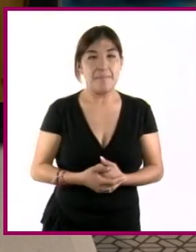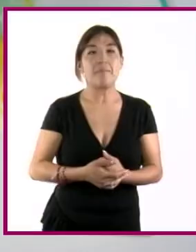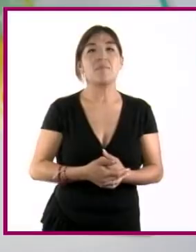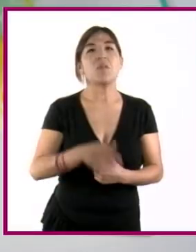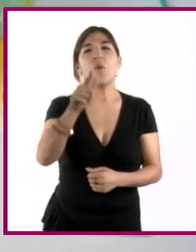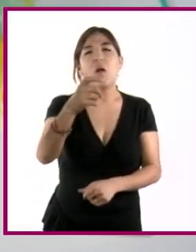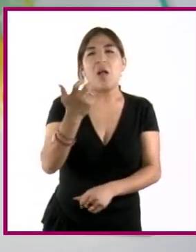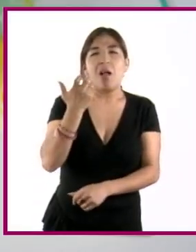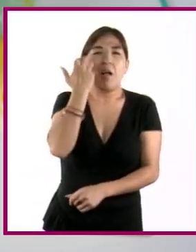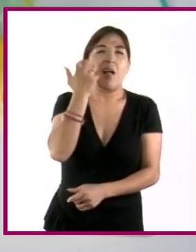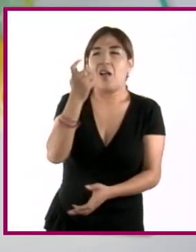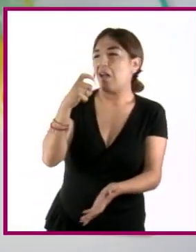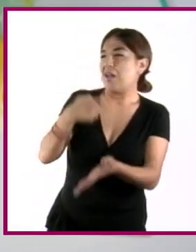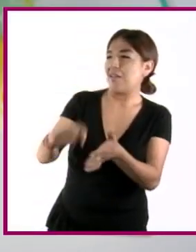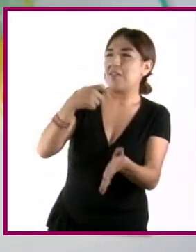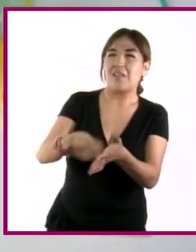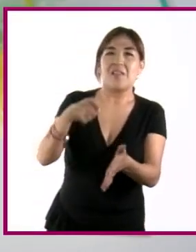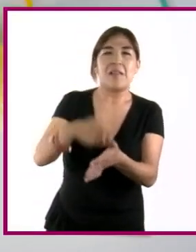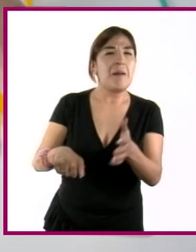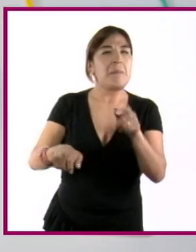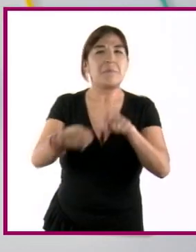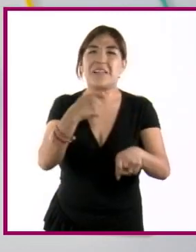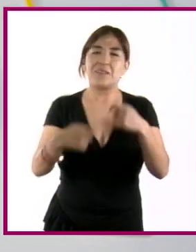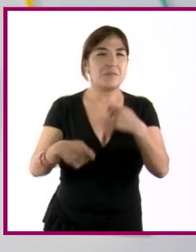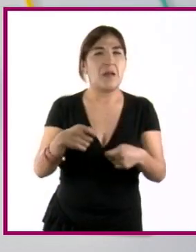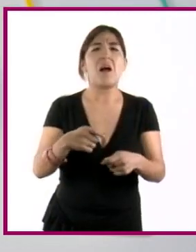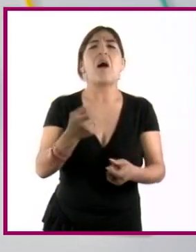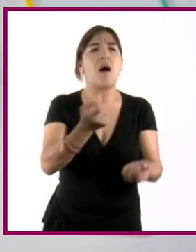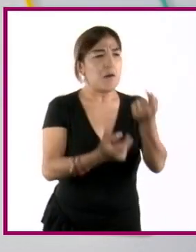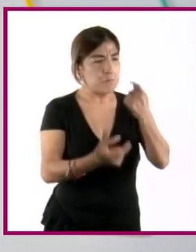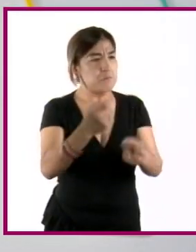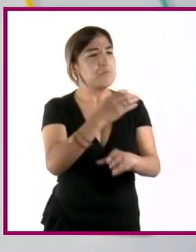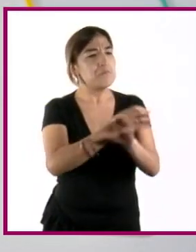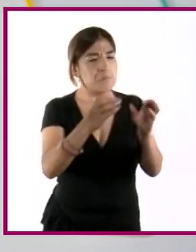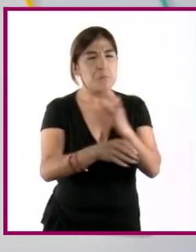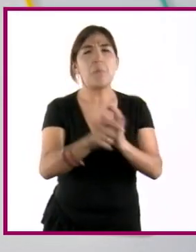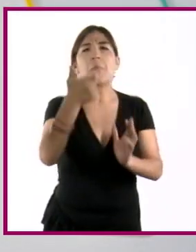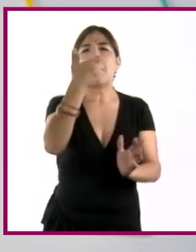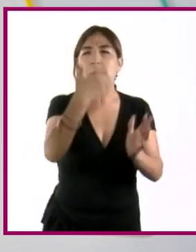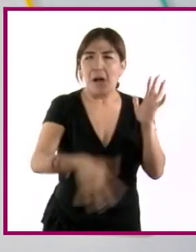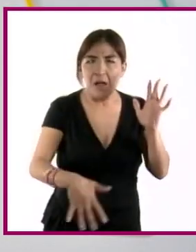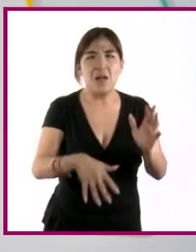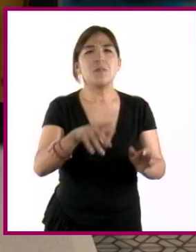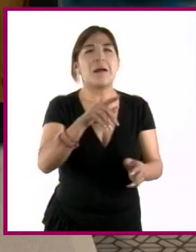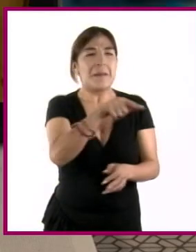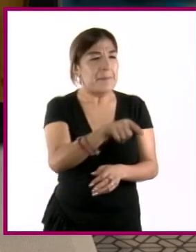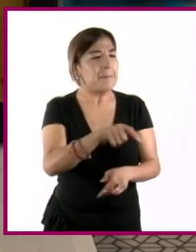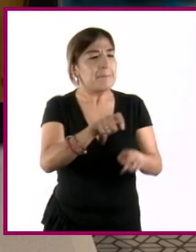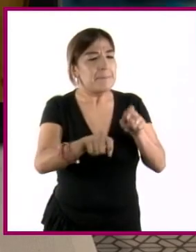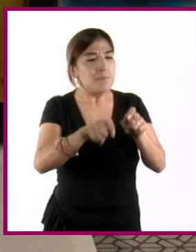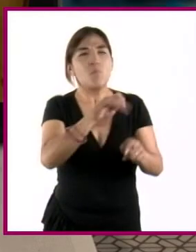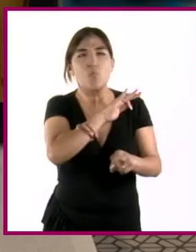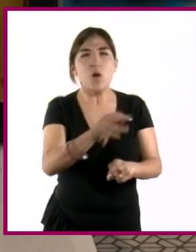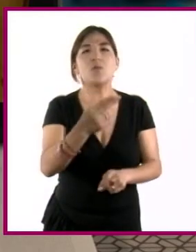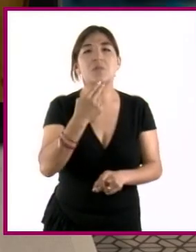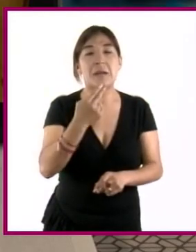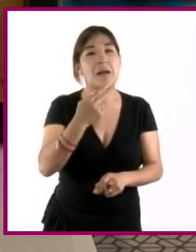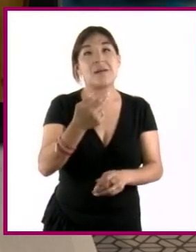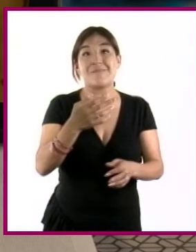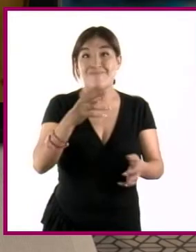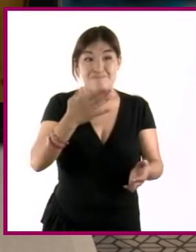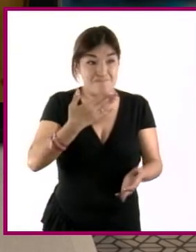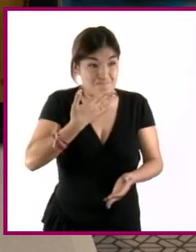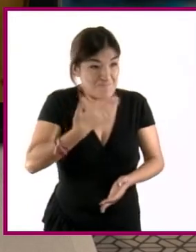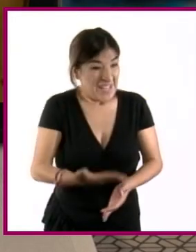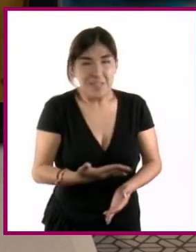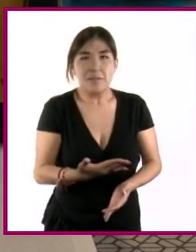necesario. Hay muchas cosas en el mercado que son muy baratas, que están hechas de plástico y a veces no tienen buena calidad.